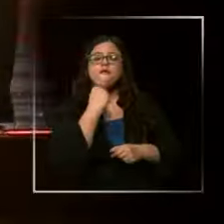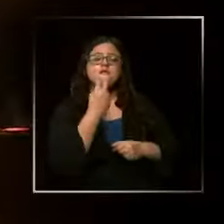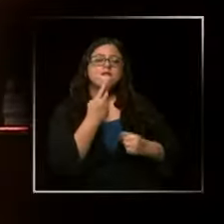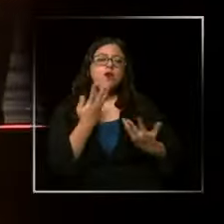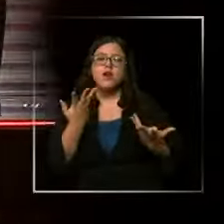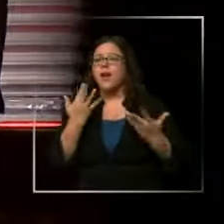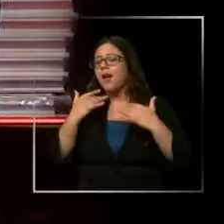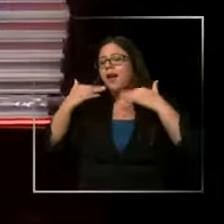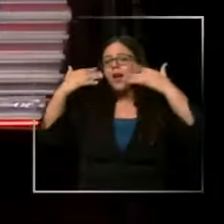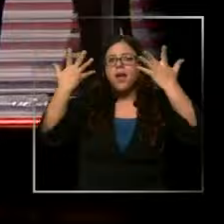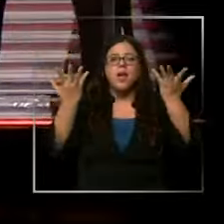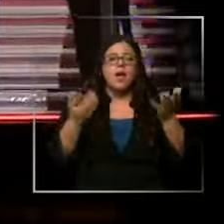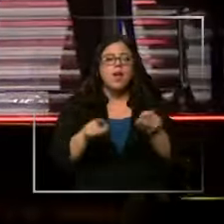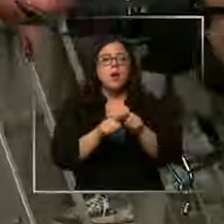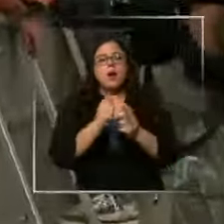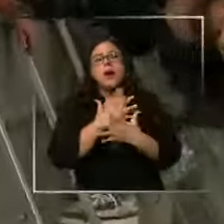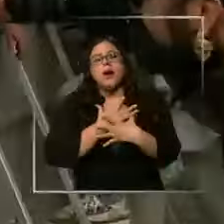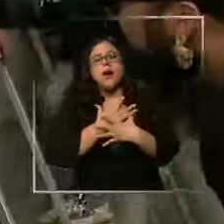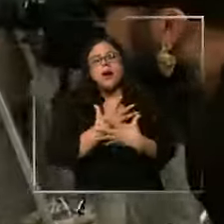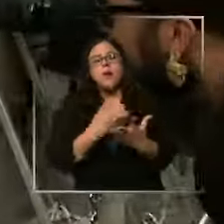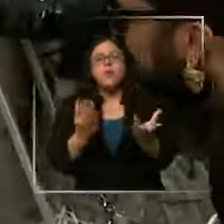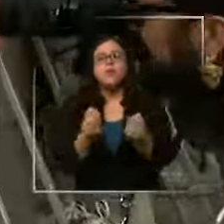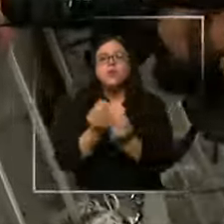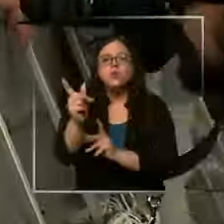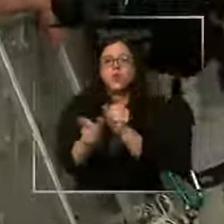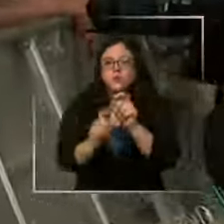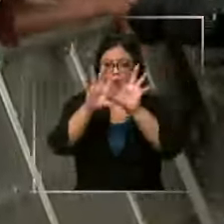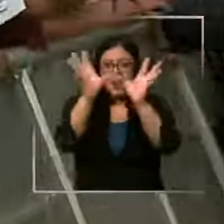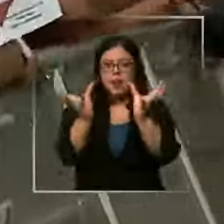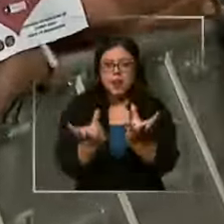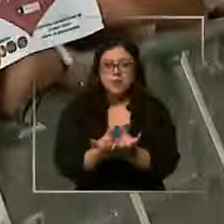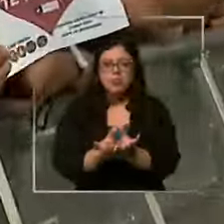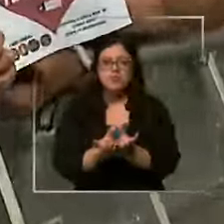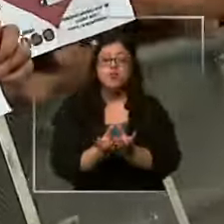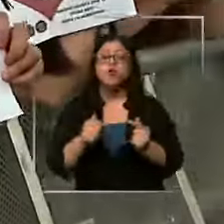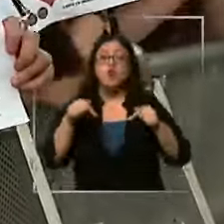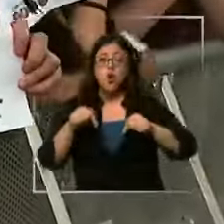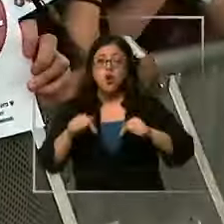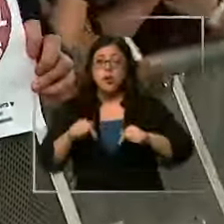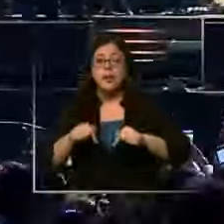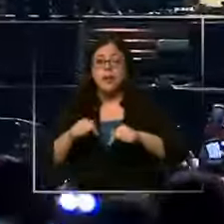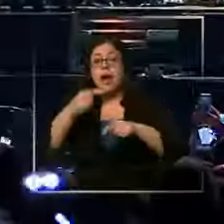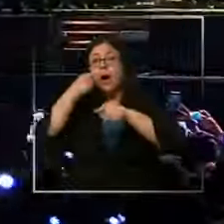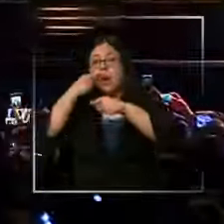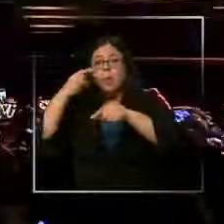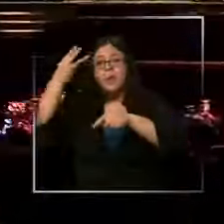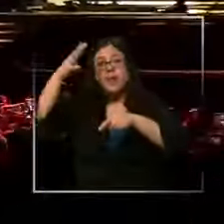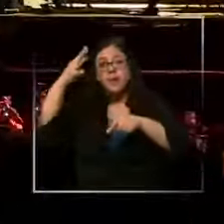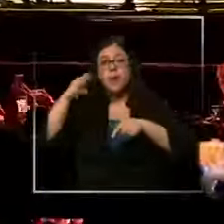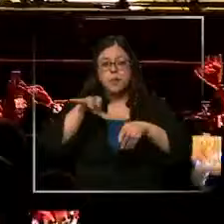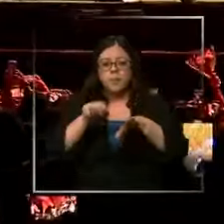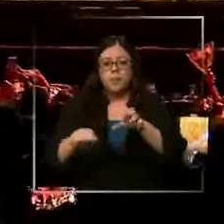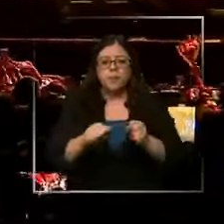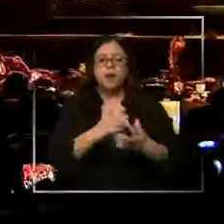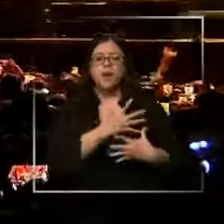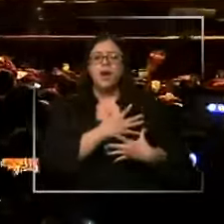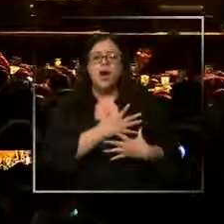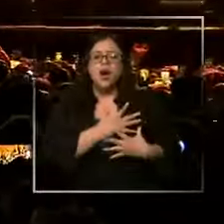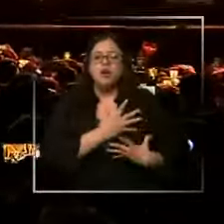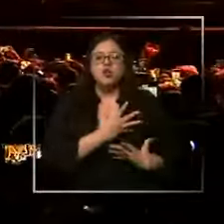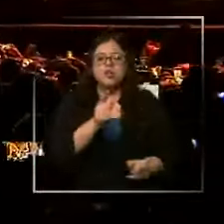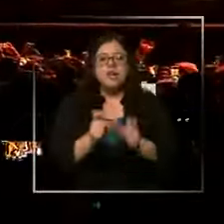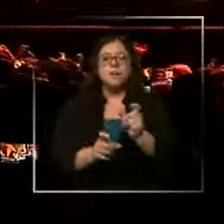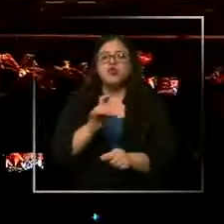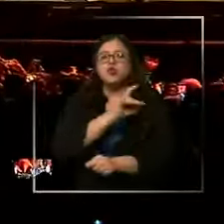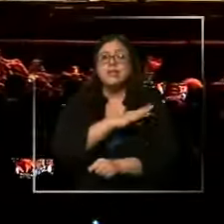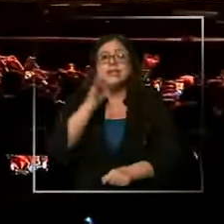en el escenario han cautivado el corazón de miles alrededor del mundo. Hoy el Sol de México conquistó nuevamente el corazón de las chilenas